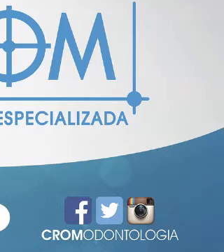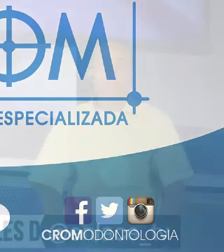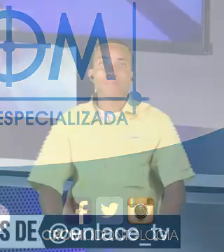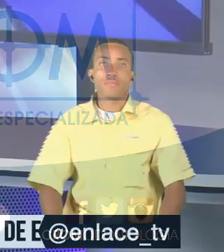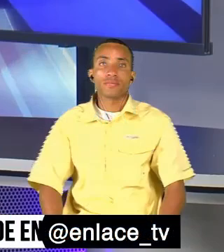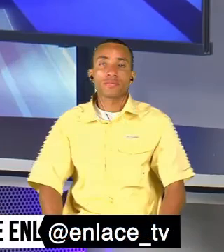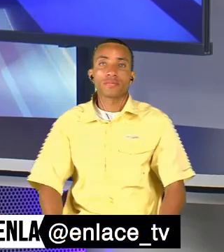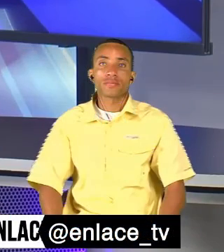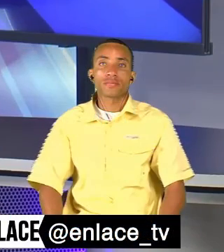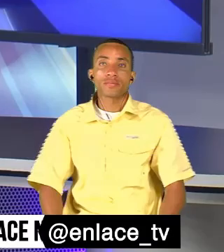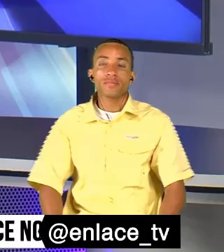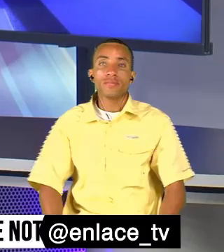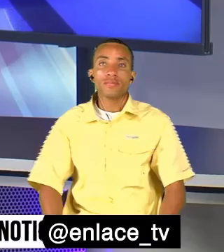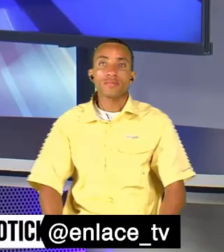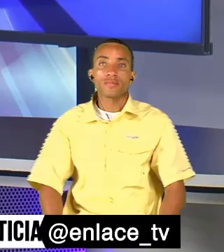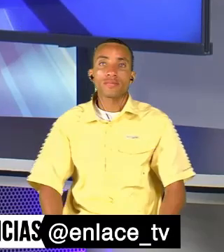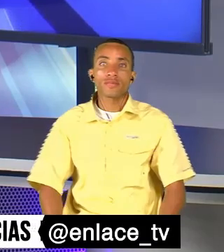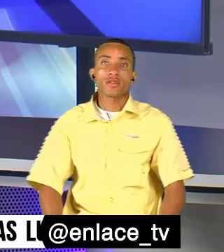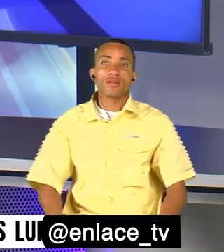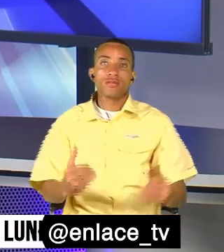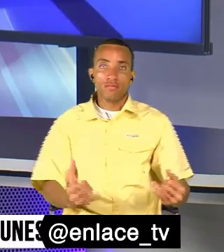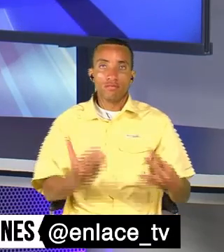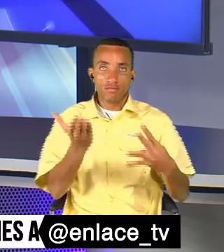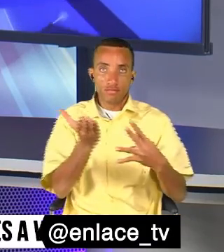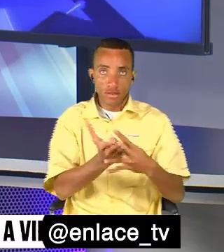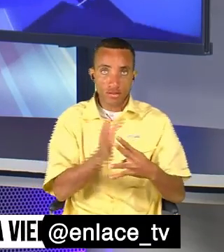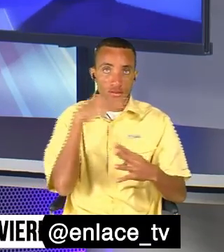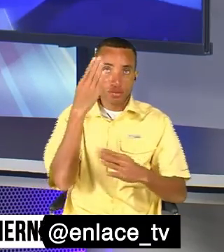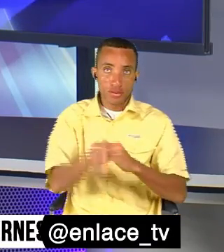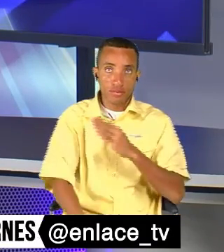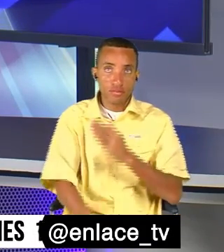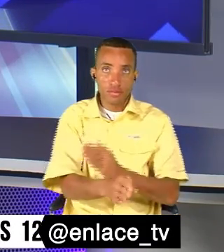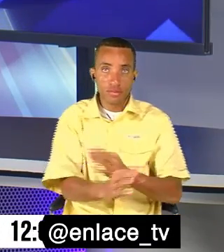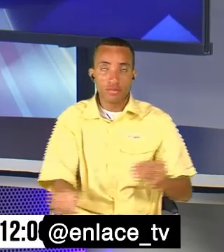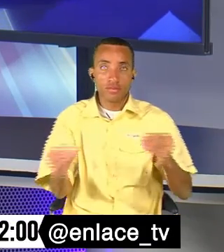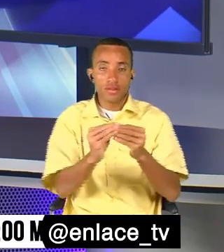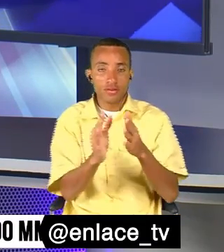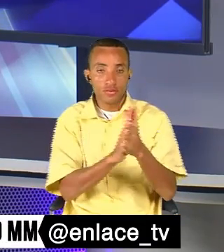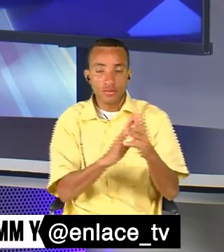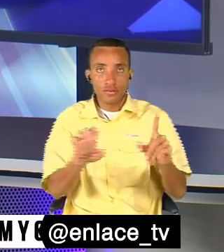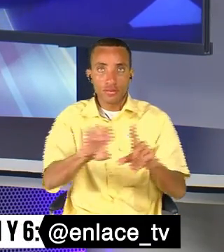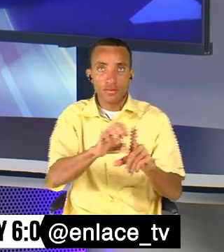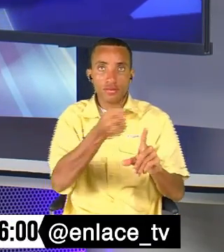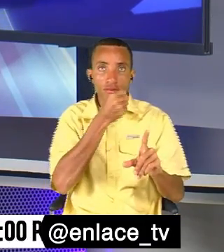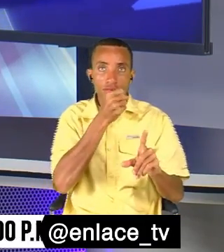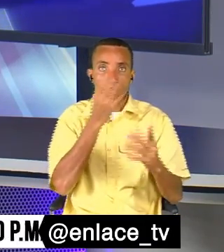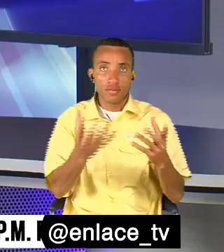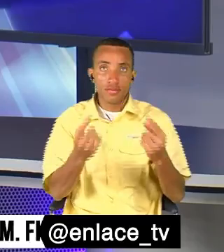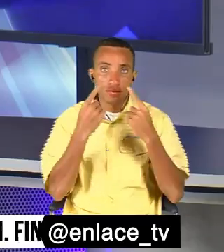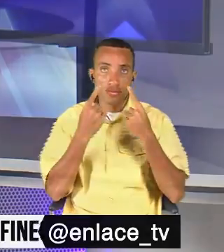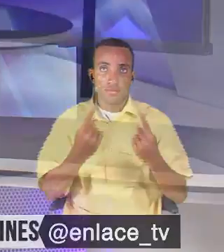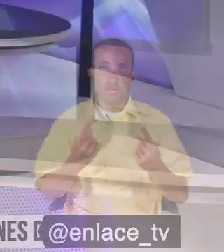Bermeja. Hacemos una pausa y al regresar tenemos más información en Enlace Noticias, lo que usted quiere ver.